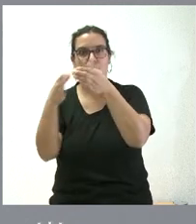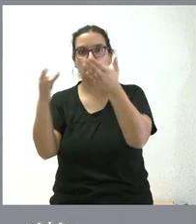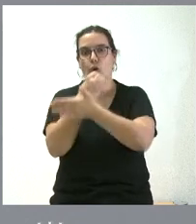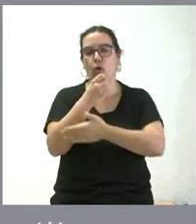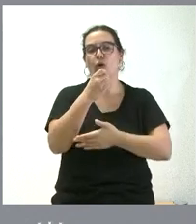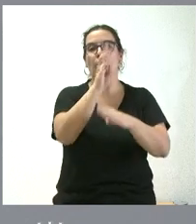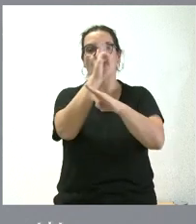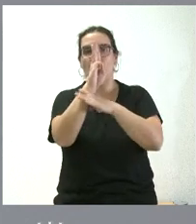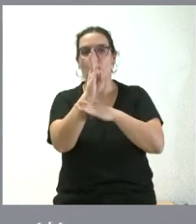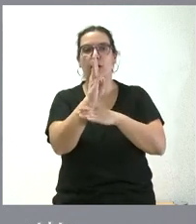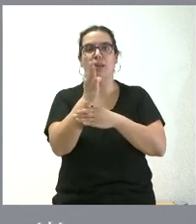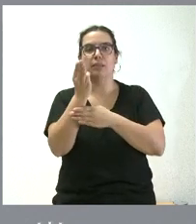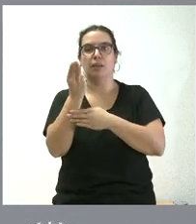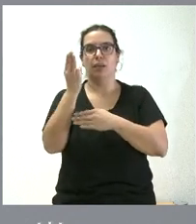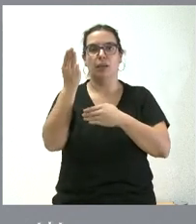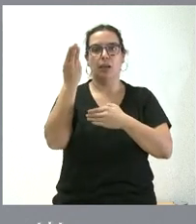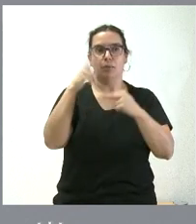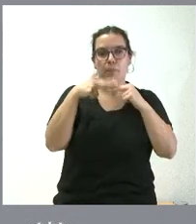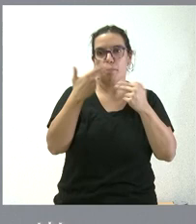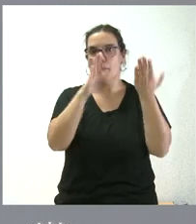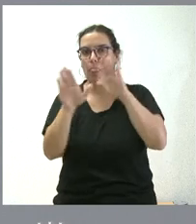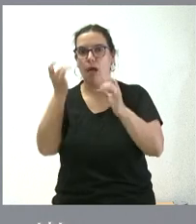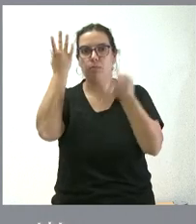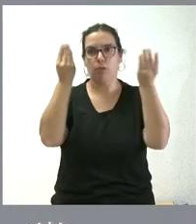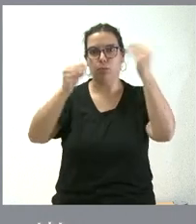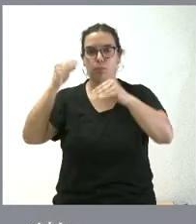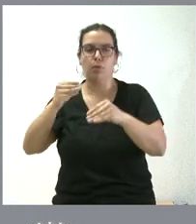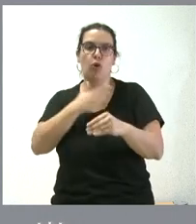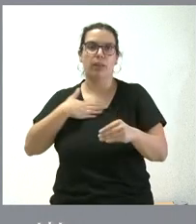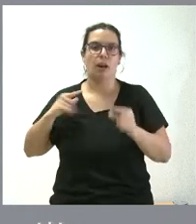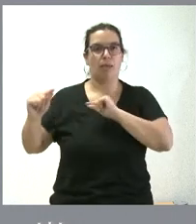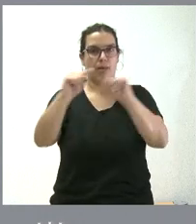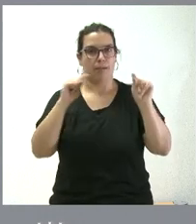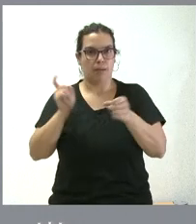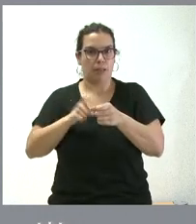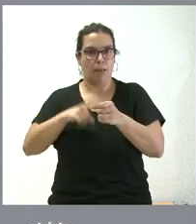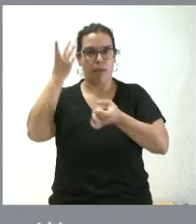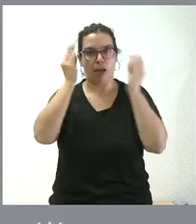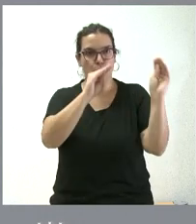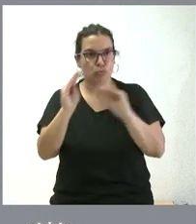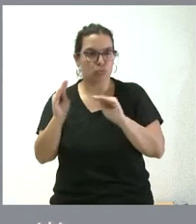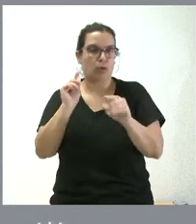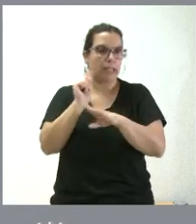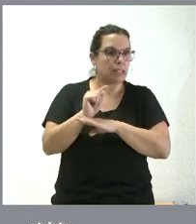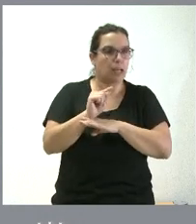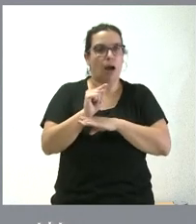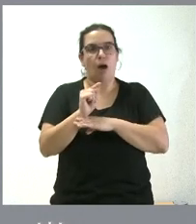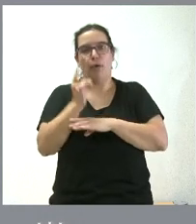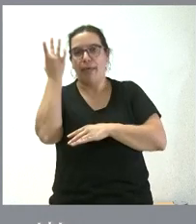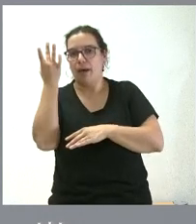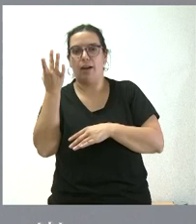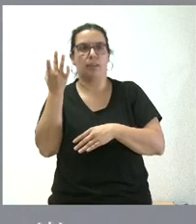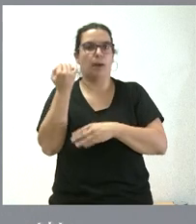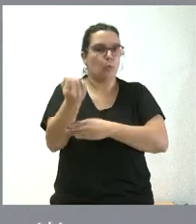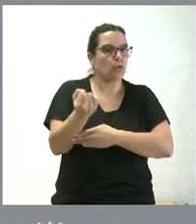procuradores que deseen presentar enmiendas o que deseen participar en el debate con sus aportaciónes iones con sus críticas o también con sus